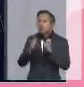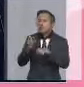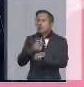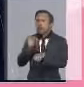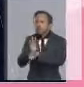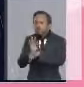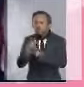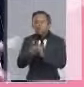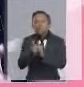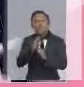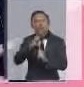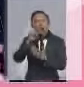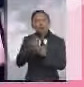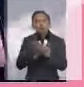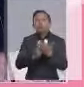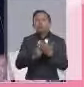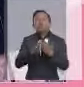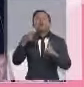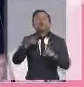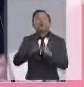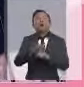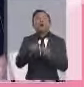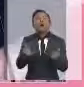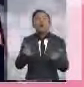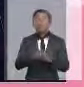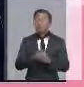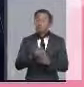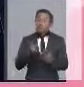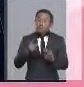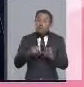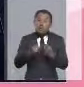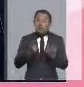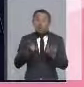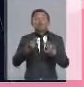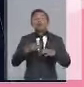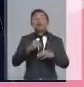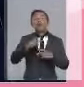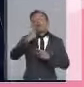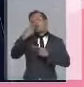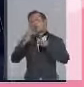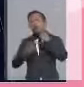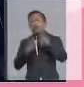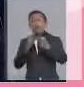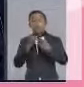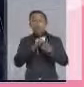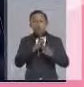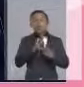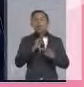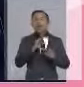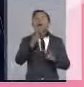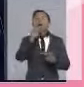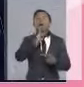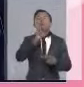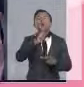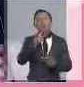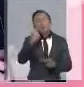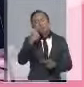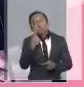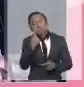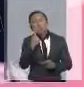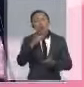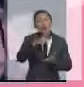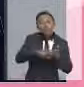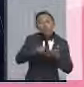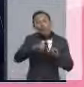Primero, seguimos en el mundo de la declaración patrimonial y no de la congruencia. Eso se puede corregir. No es difícil revisar qué se